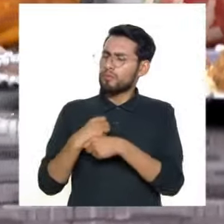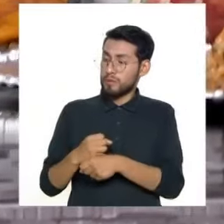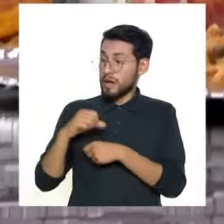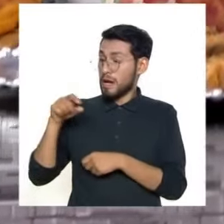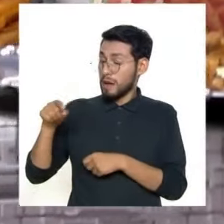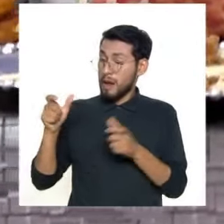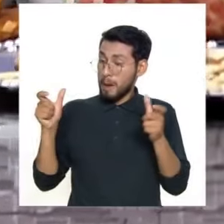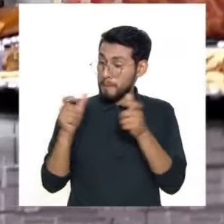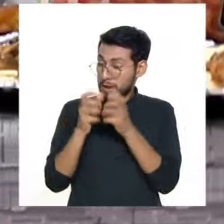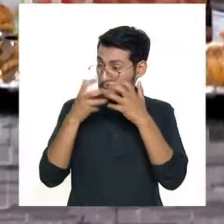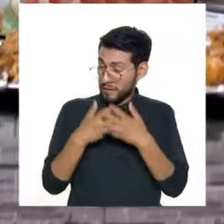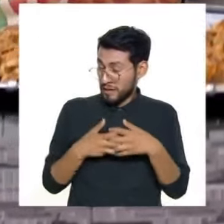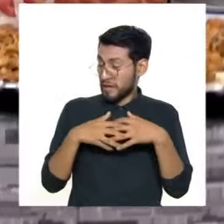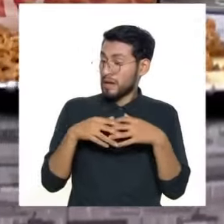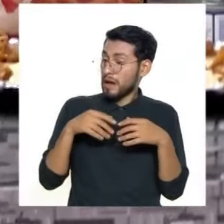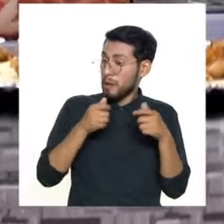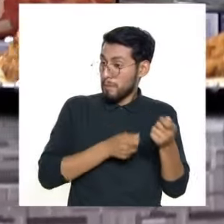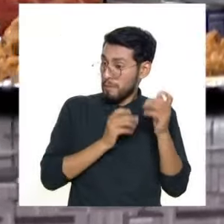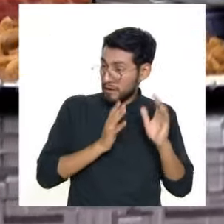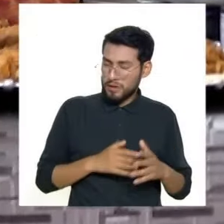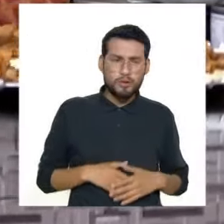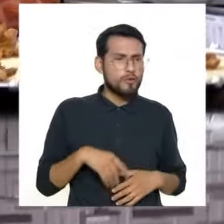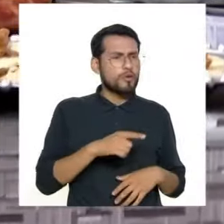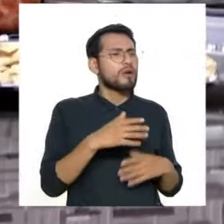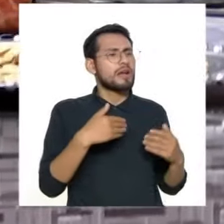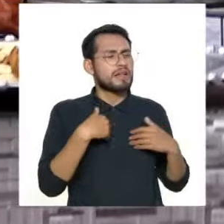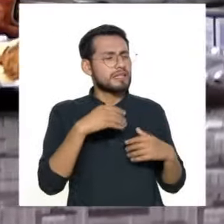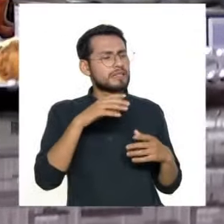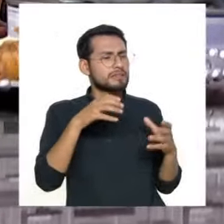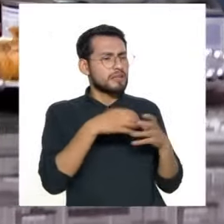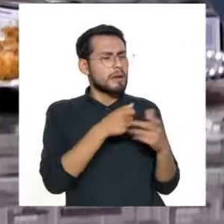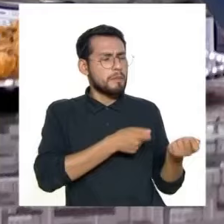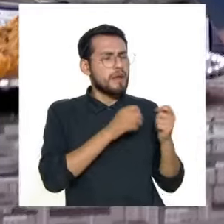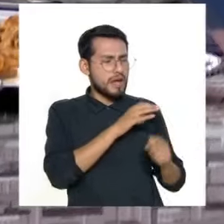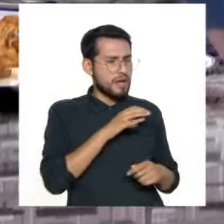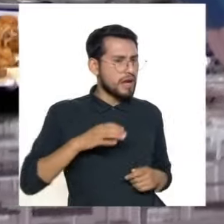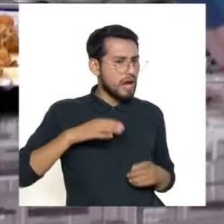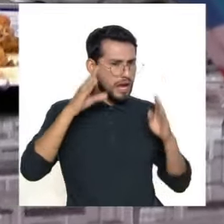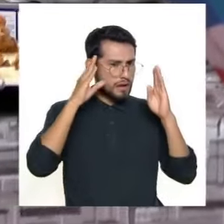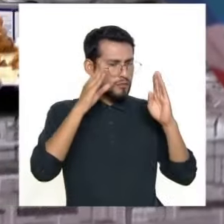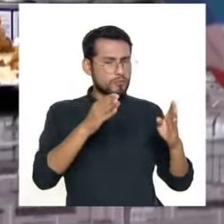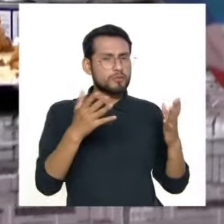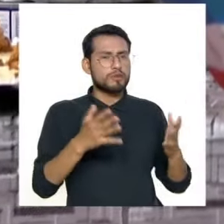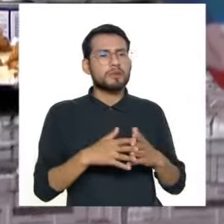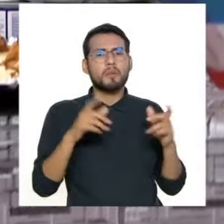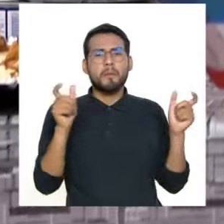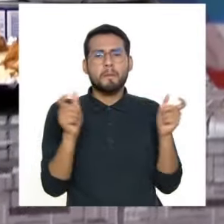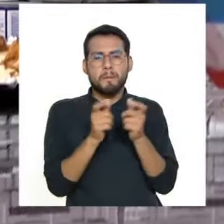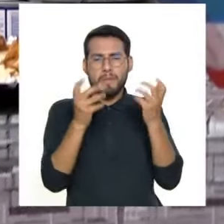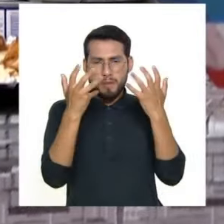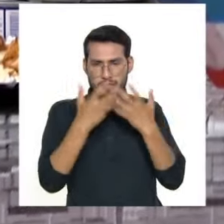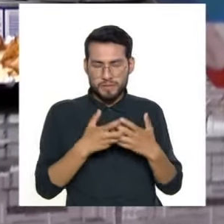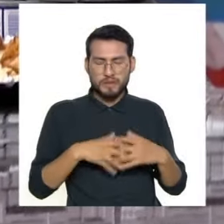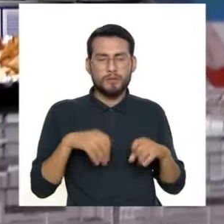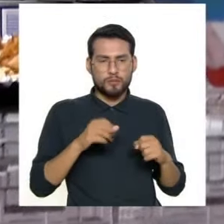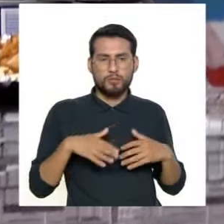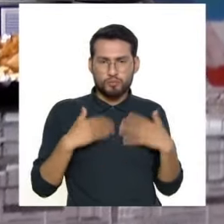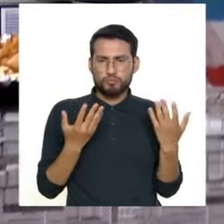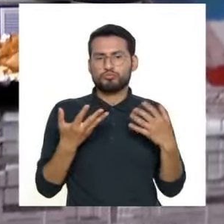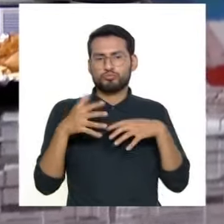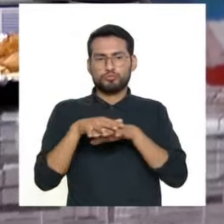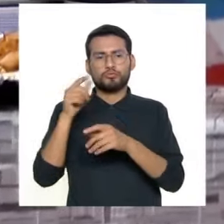mipes pesqueras cierto eh Son desarrollados por el site pesquero callao en atención a pequeñas empresas no para que puedan